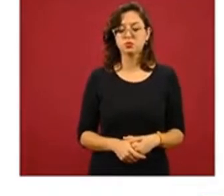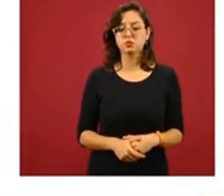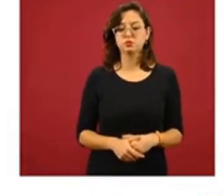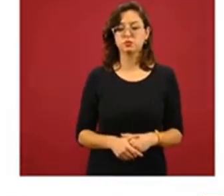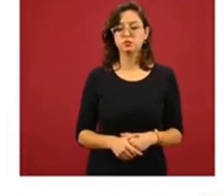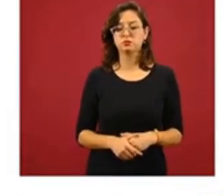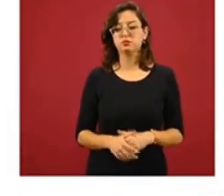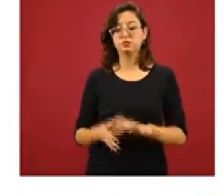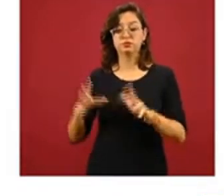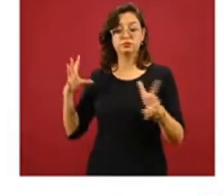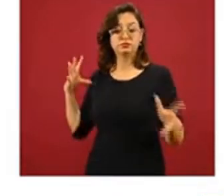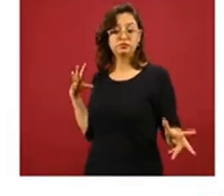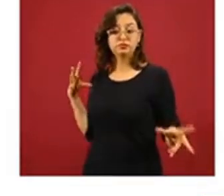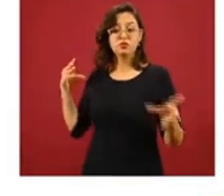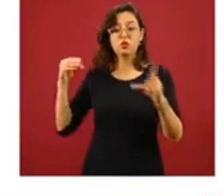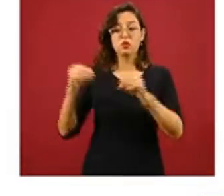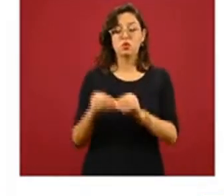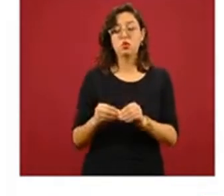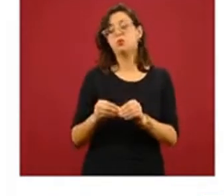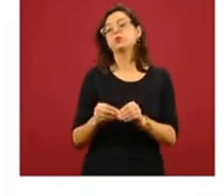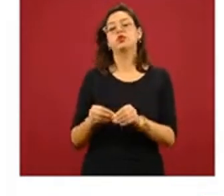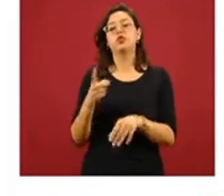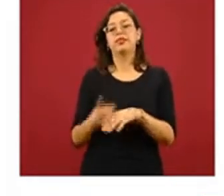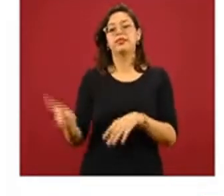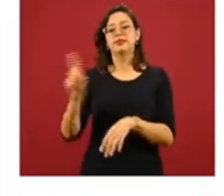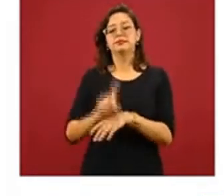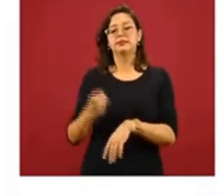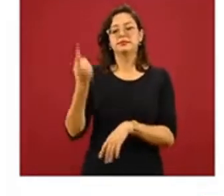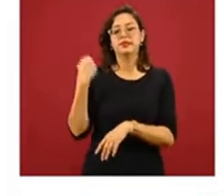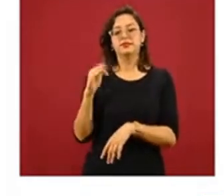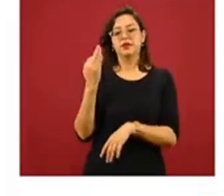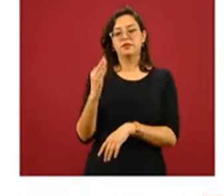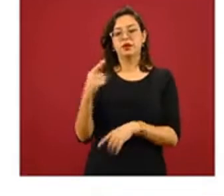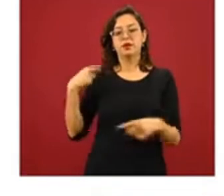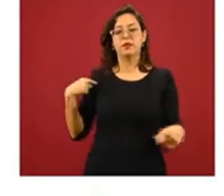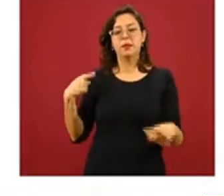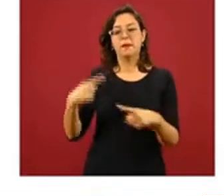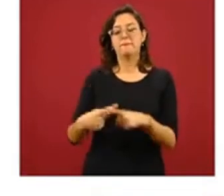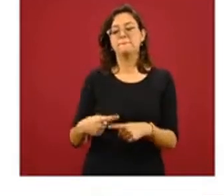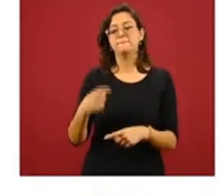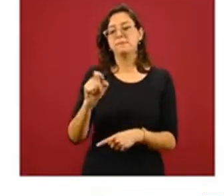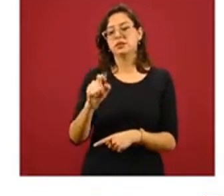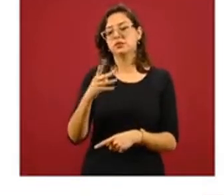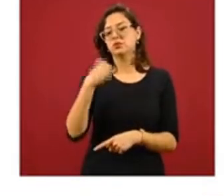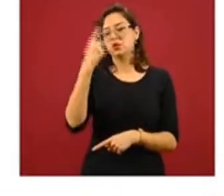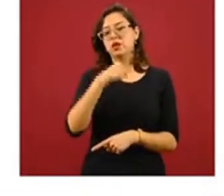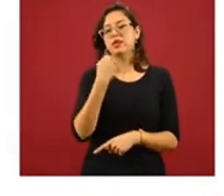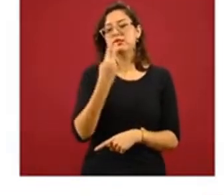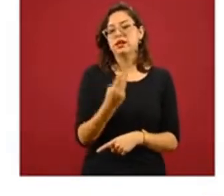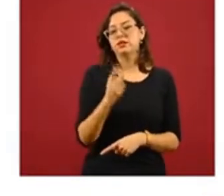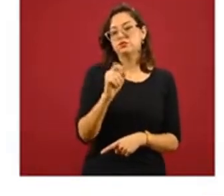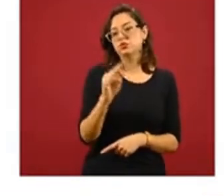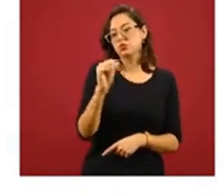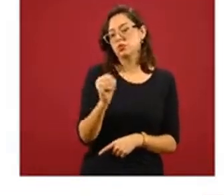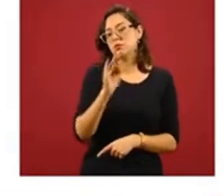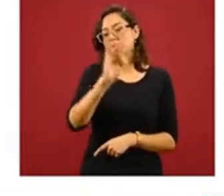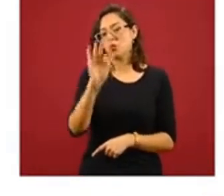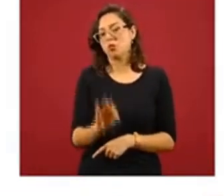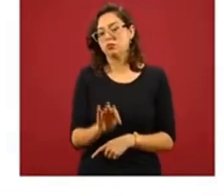acumulada de casos confirmados, el incremento de las últimas 24 horas, 3.9%, que representan